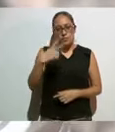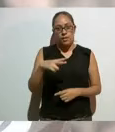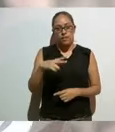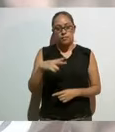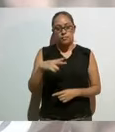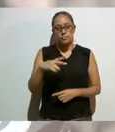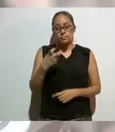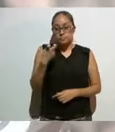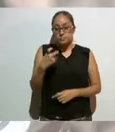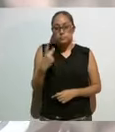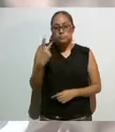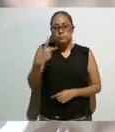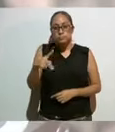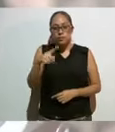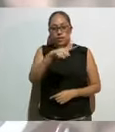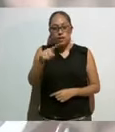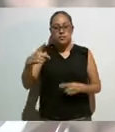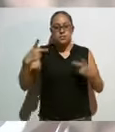es del pueblo.